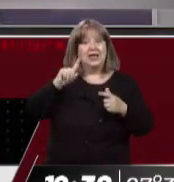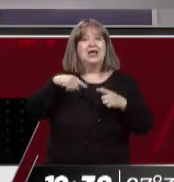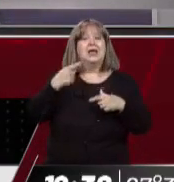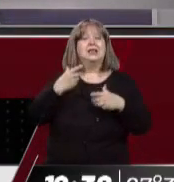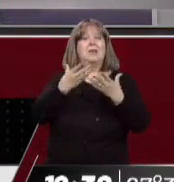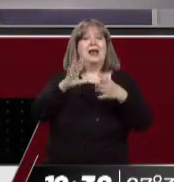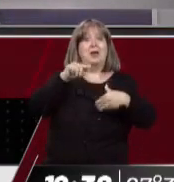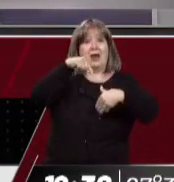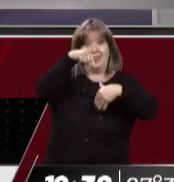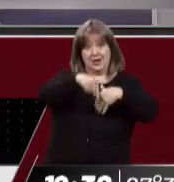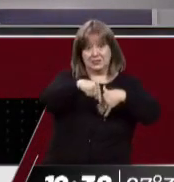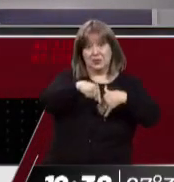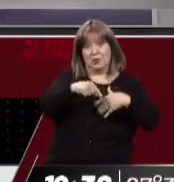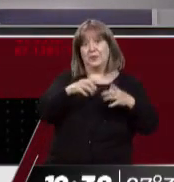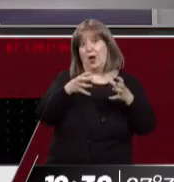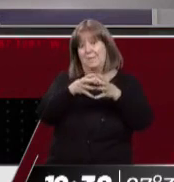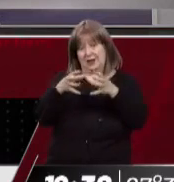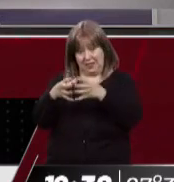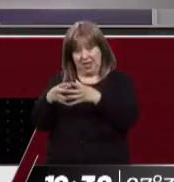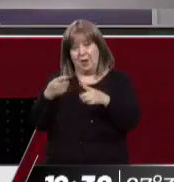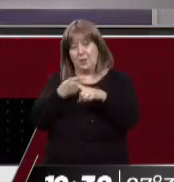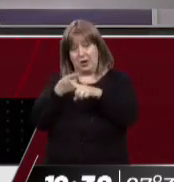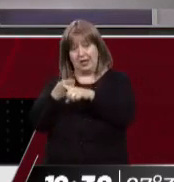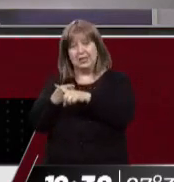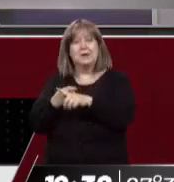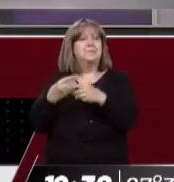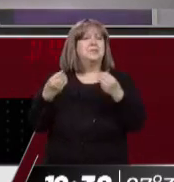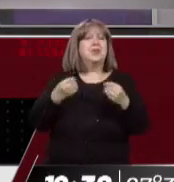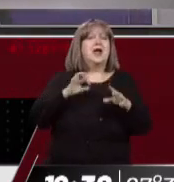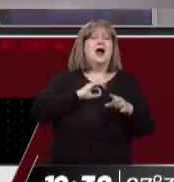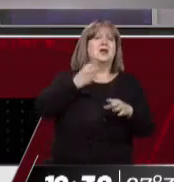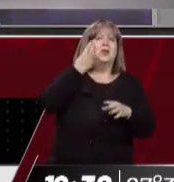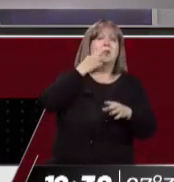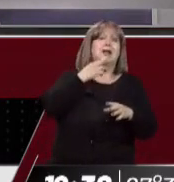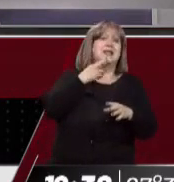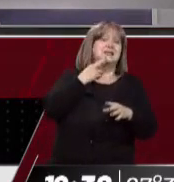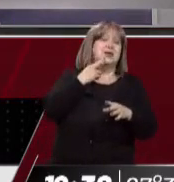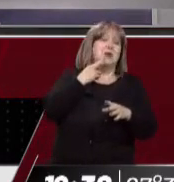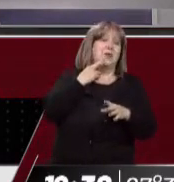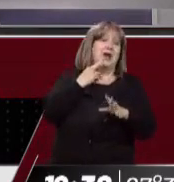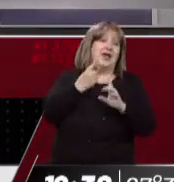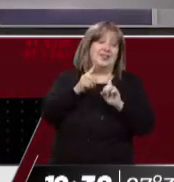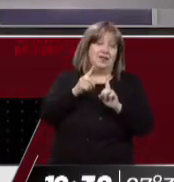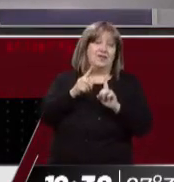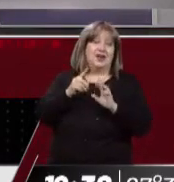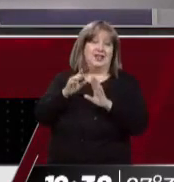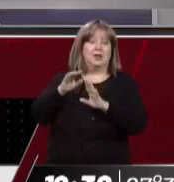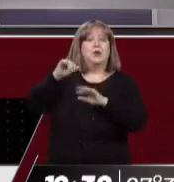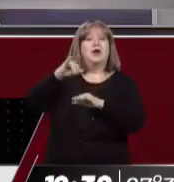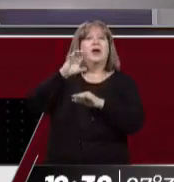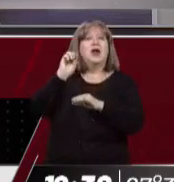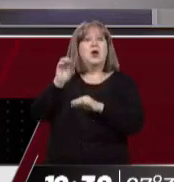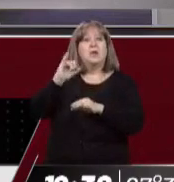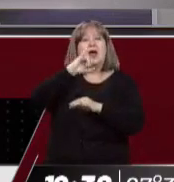Pablo. Y claro, hay que señalar la principal diferencia de lo que pasó en 2019, más allá de que está claro con el nombre de zonificación. Esto